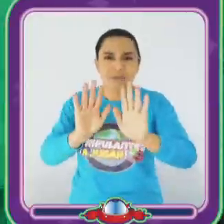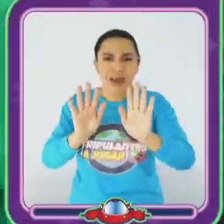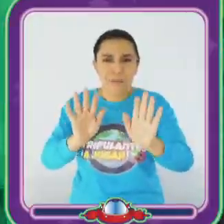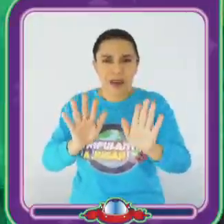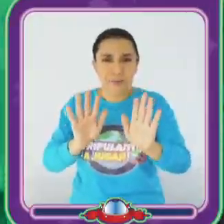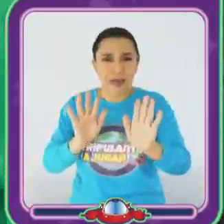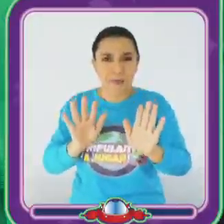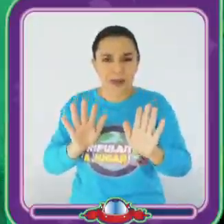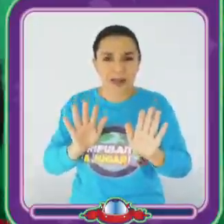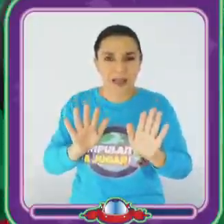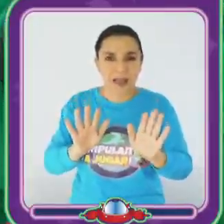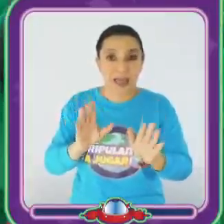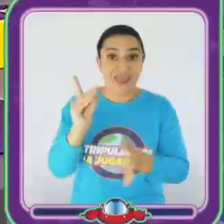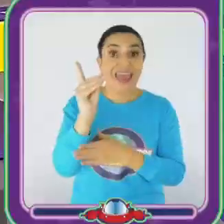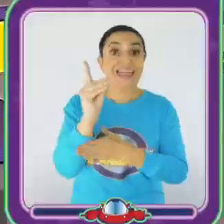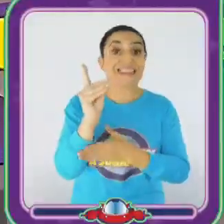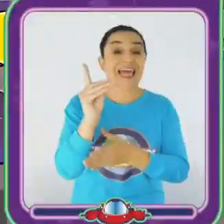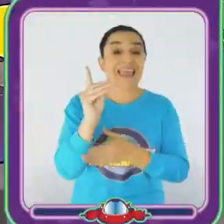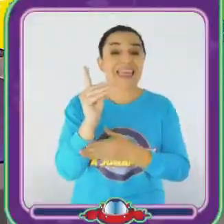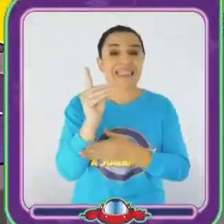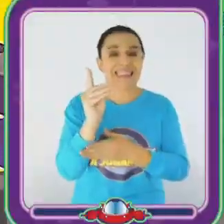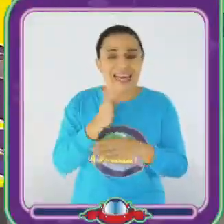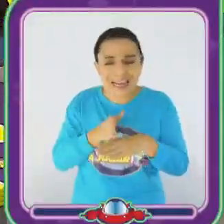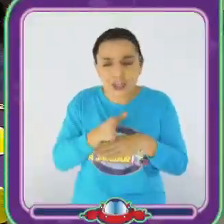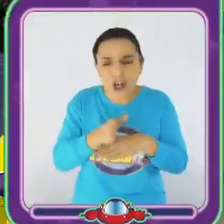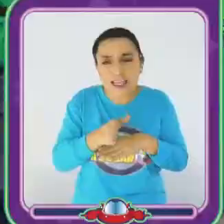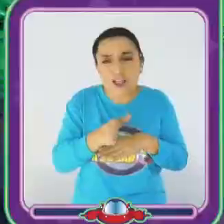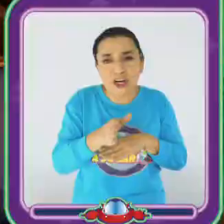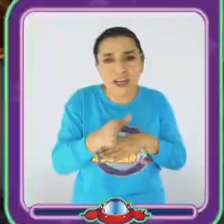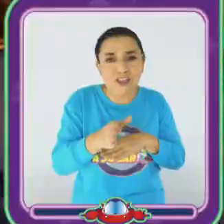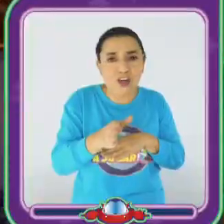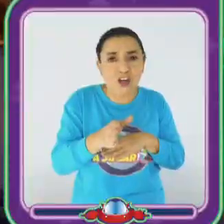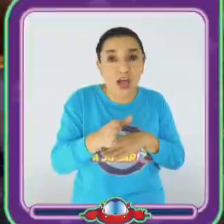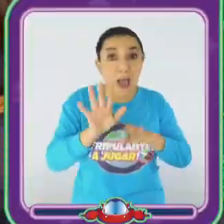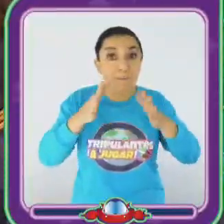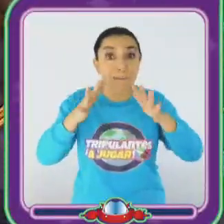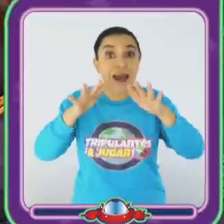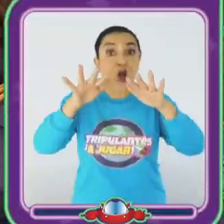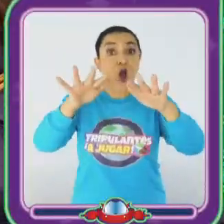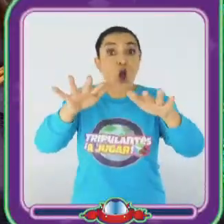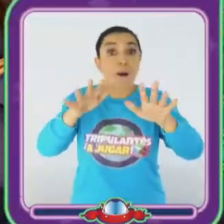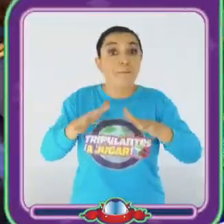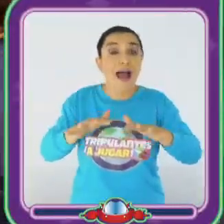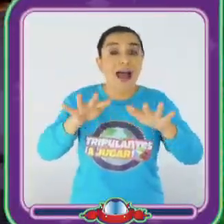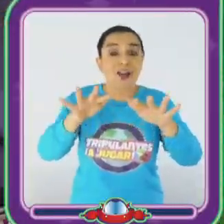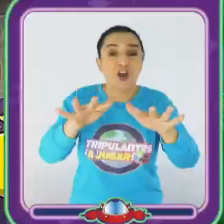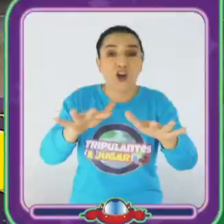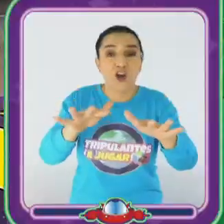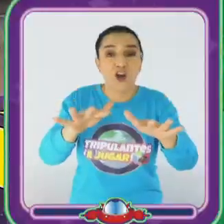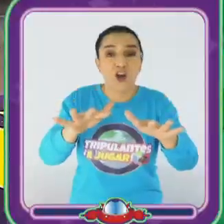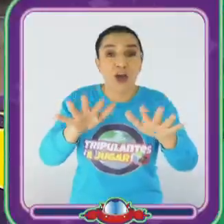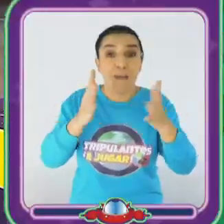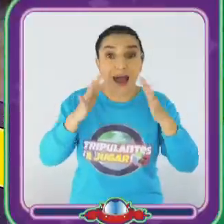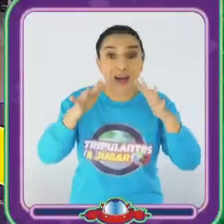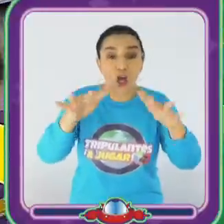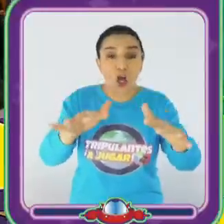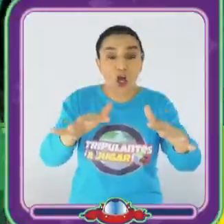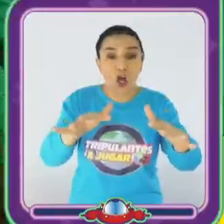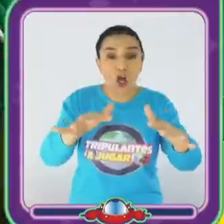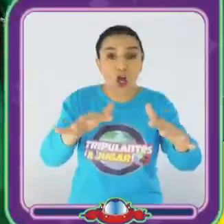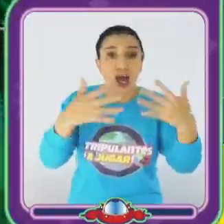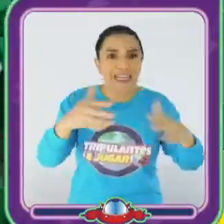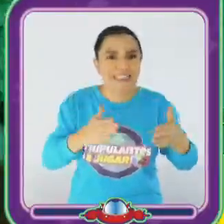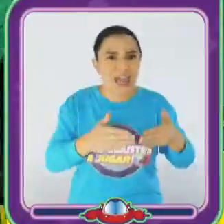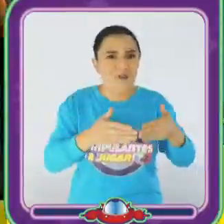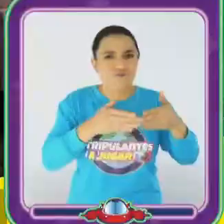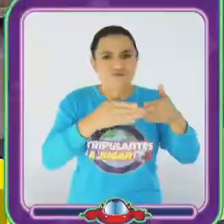sigue. Para. Derecha, derecha. Reto, reto. Tira la mano, tira la mano. Tira la mano.